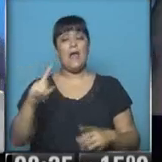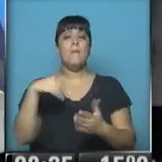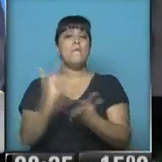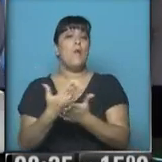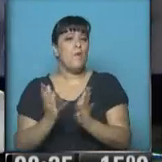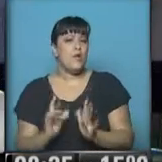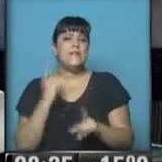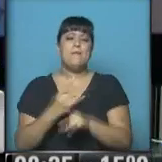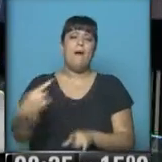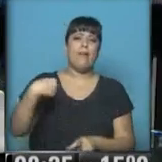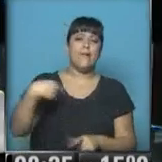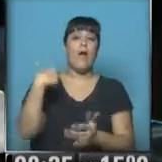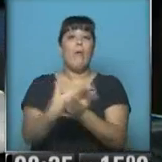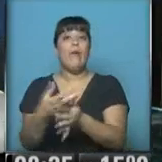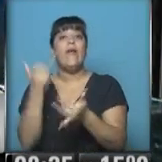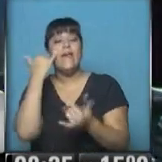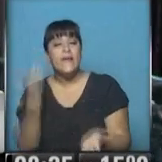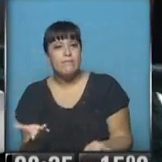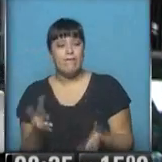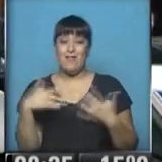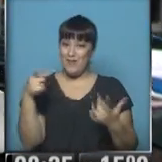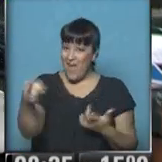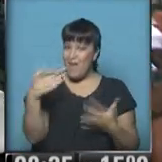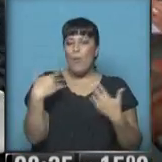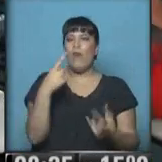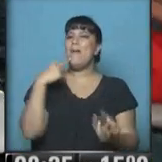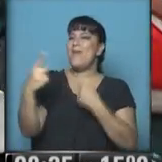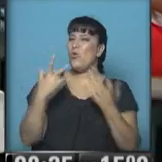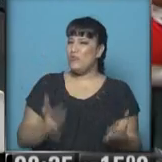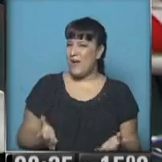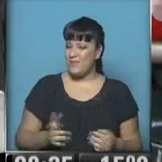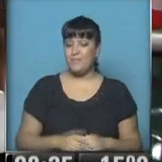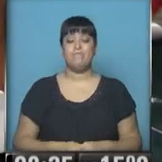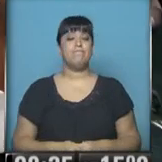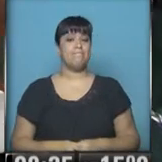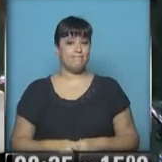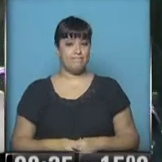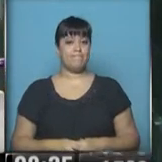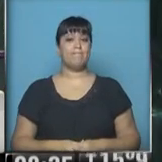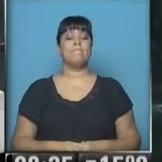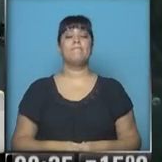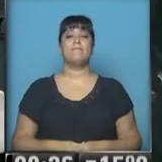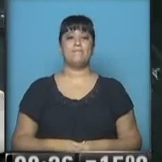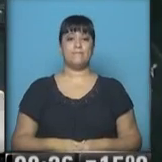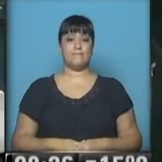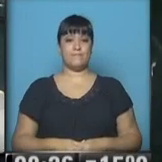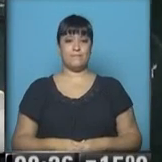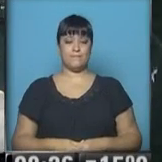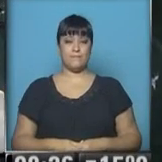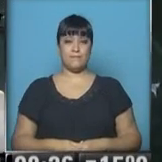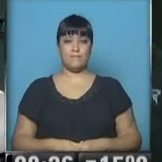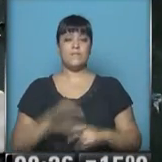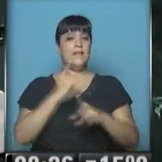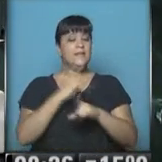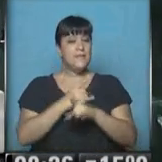de ahí la importancia de que los candidatos también puedan preguntar por supuesto lo que hemos o o mejor dicho el mayor tiempo que han ocupado